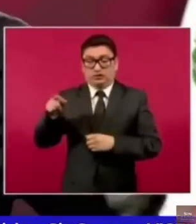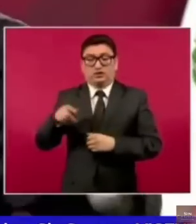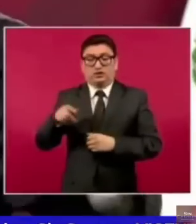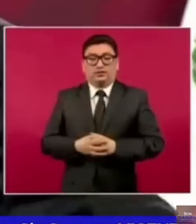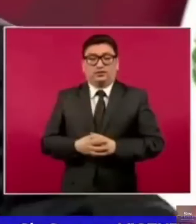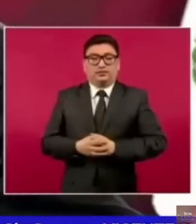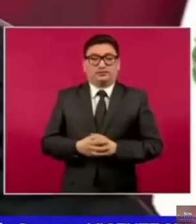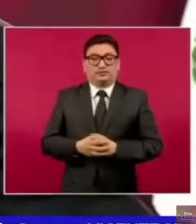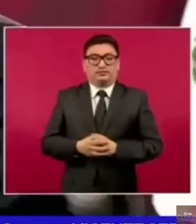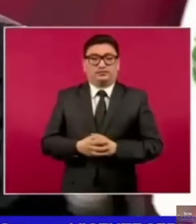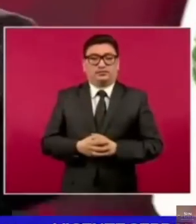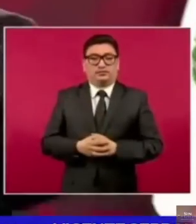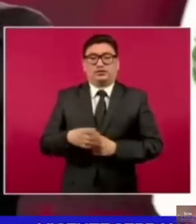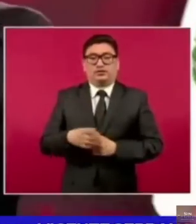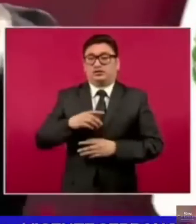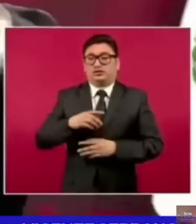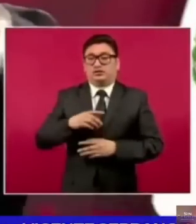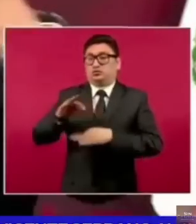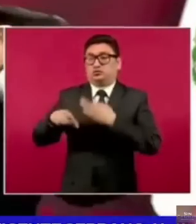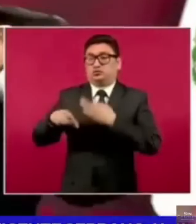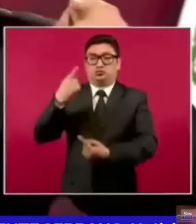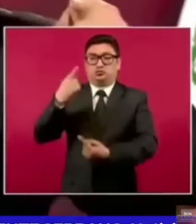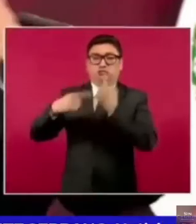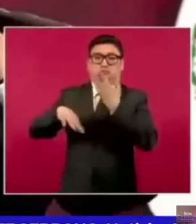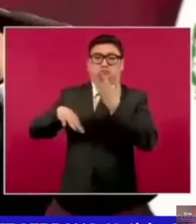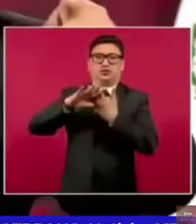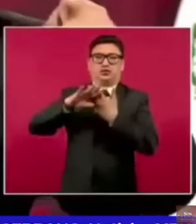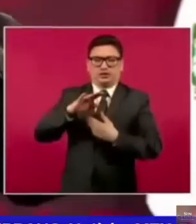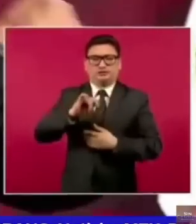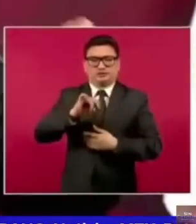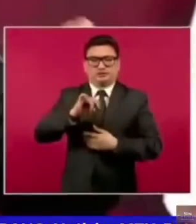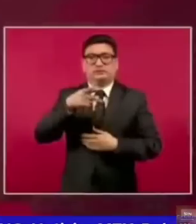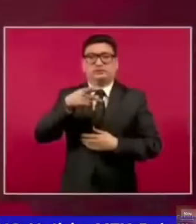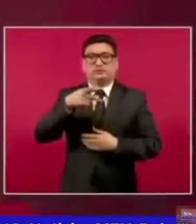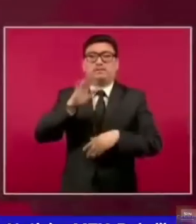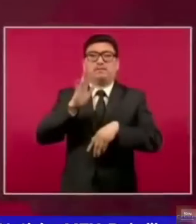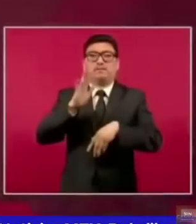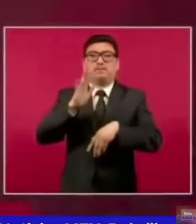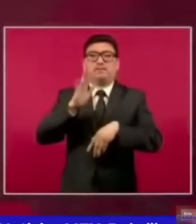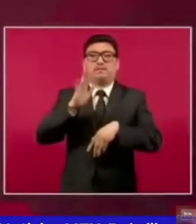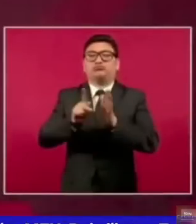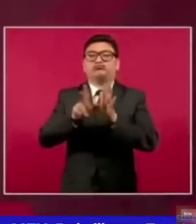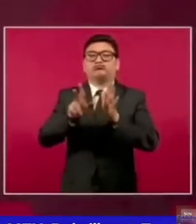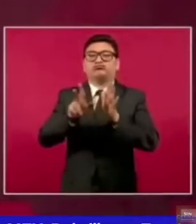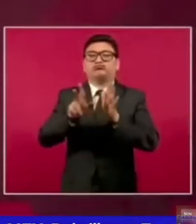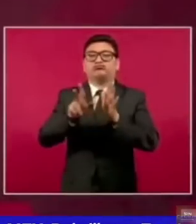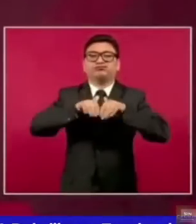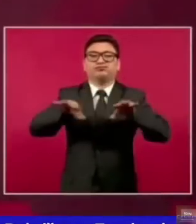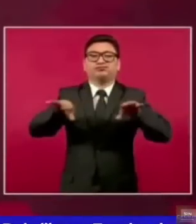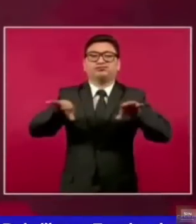Y pues traía yo todo en contra, pero sobre todo los medios.